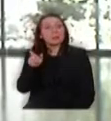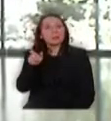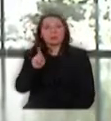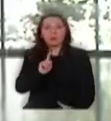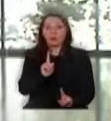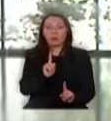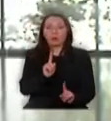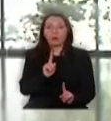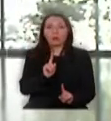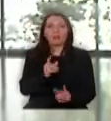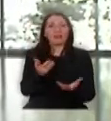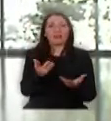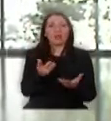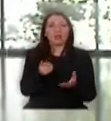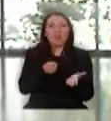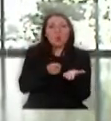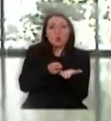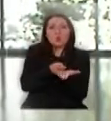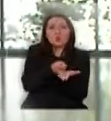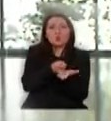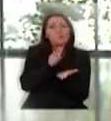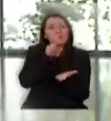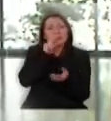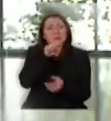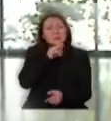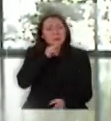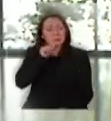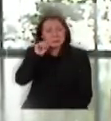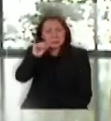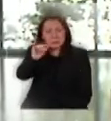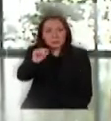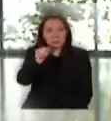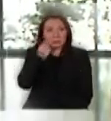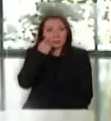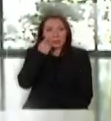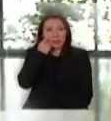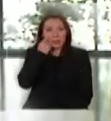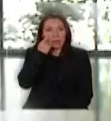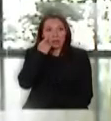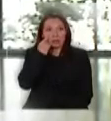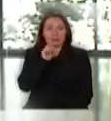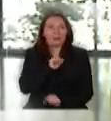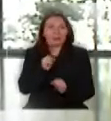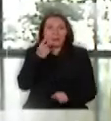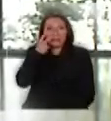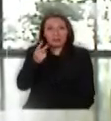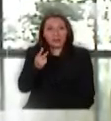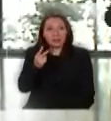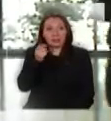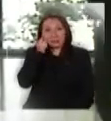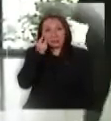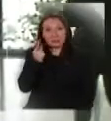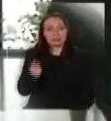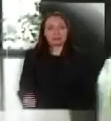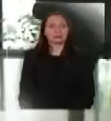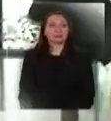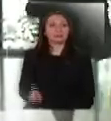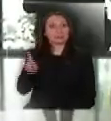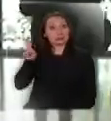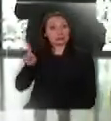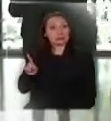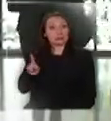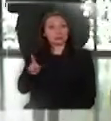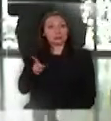pero no. Hablamos de un gusano microscópico, como este. Bueno, no se ve. Este,